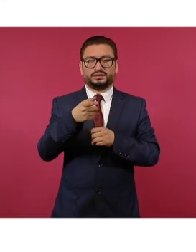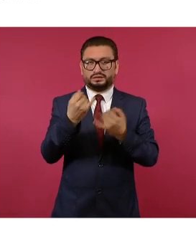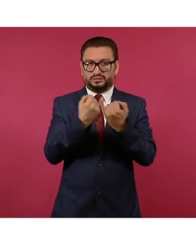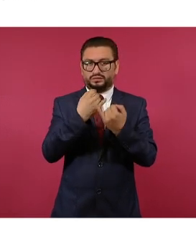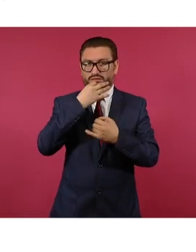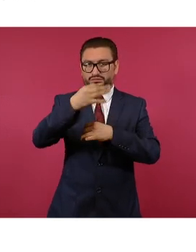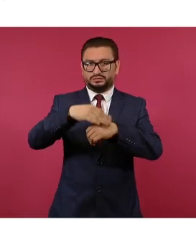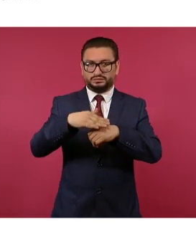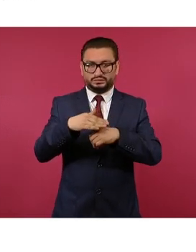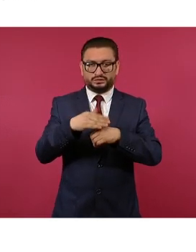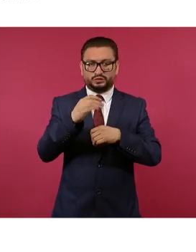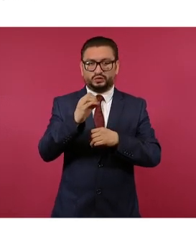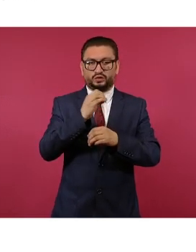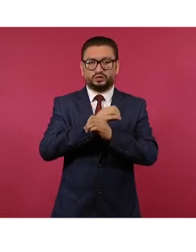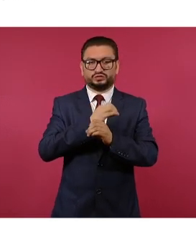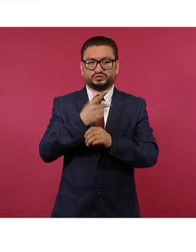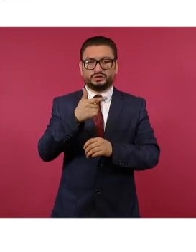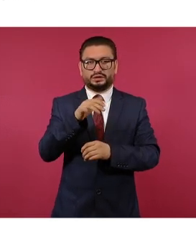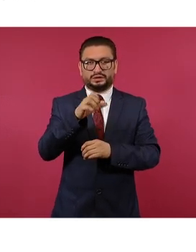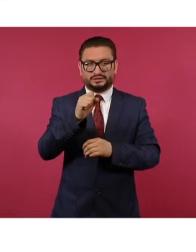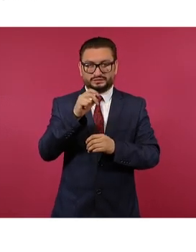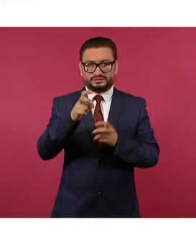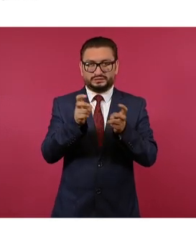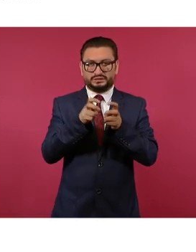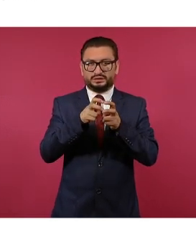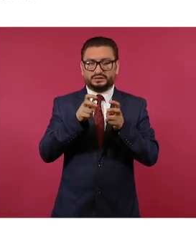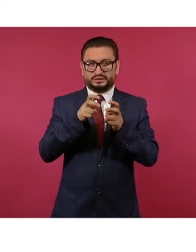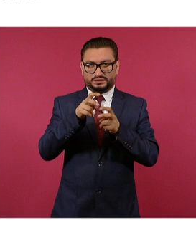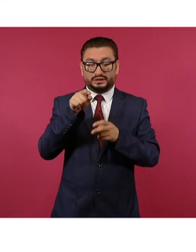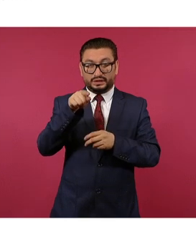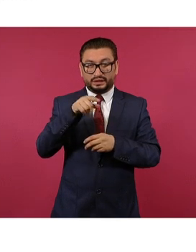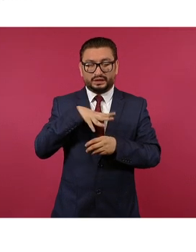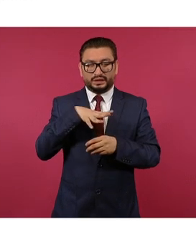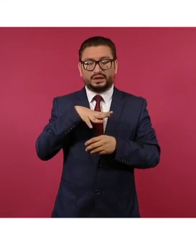señalarlo, tenemos a Oxogas en Tampico, Tamaulipas, únicamente